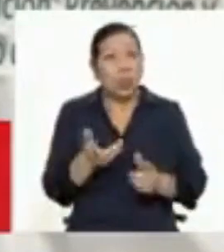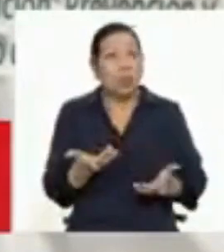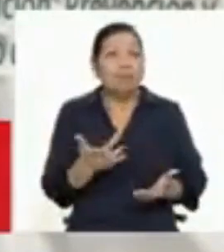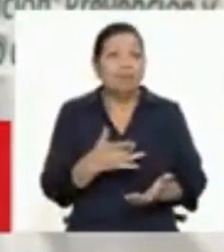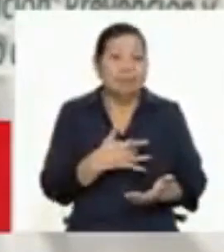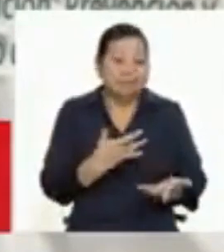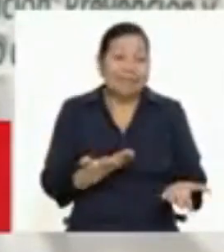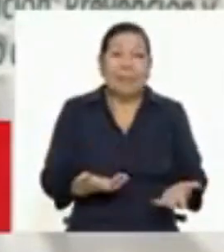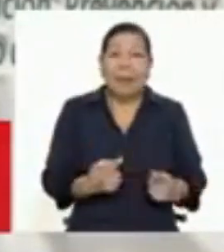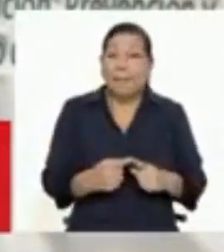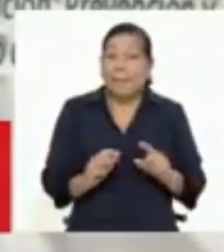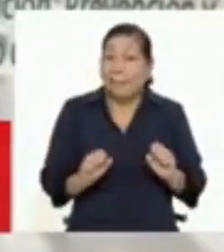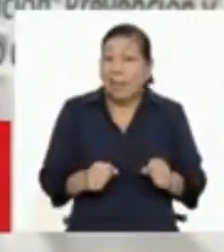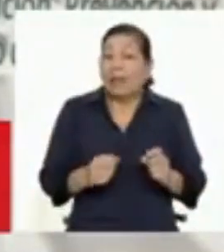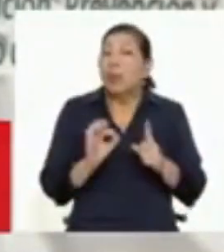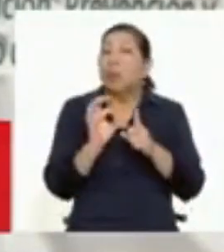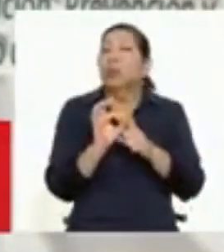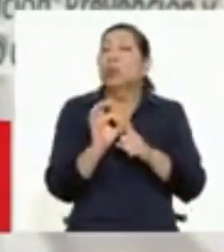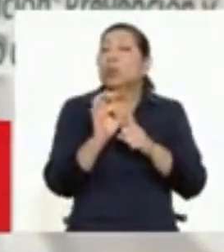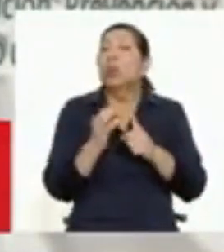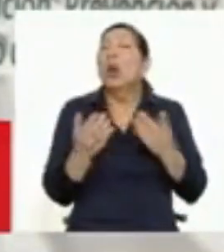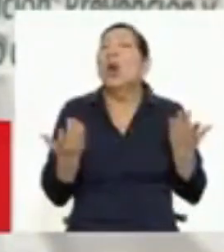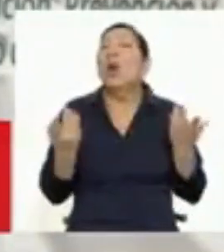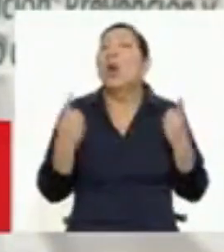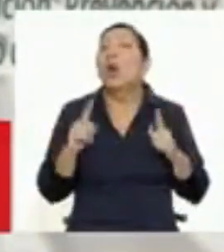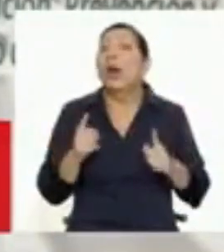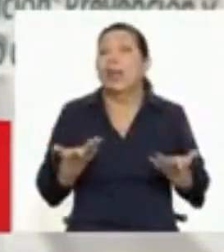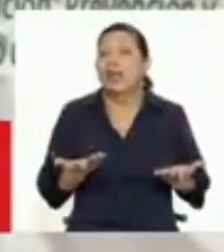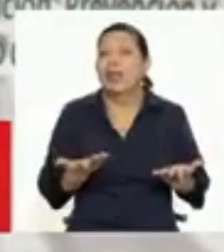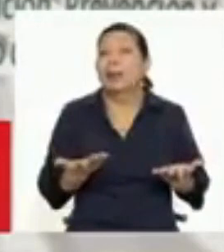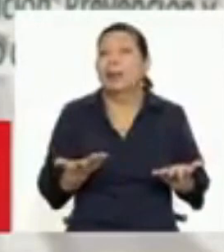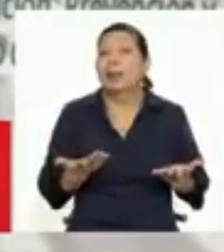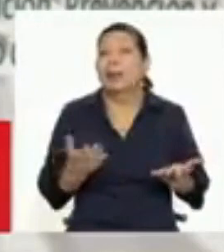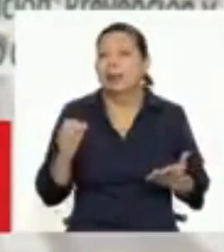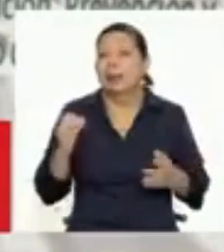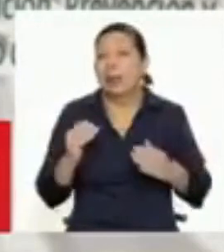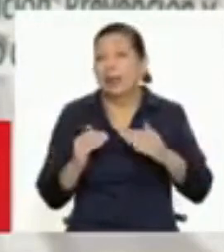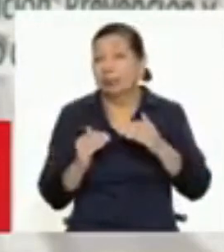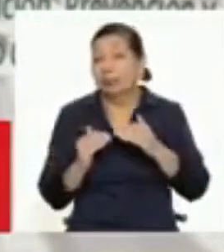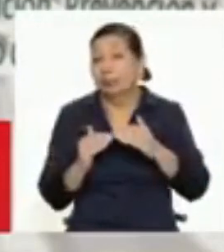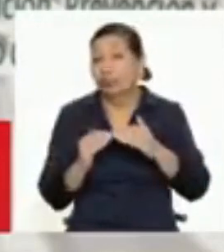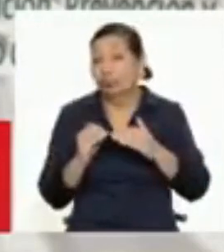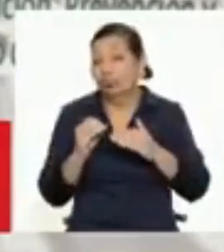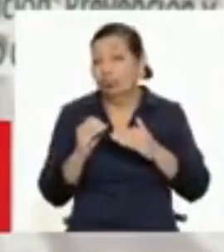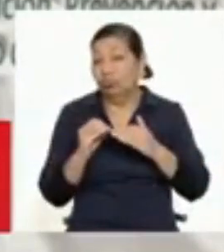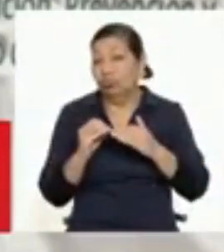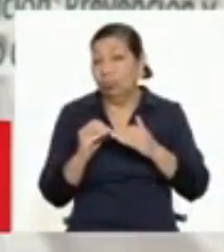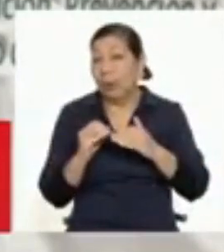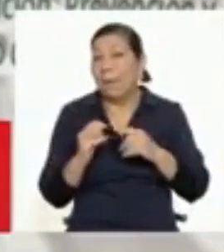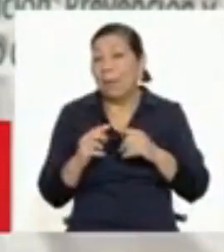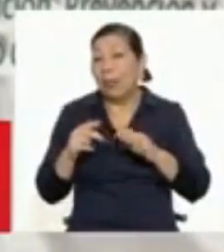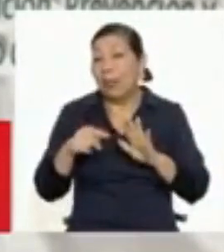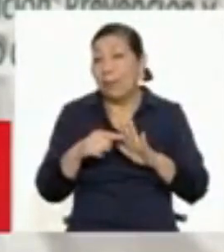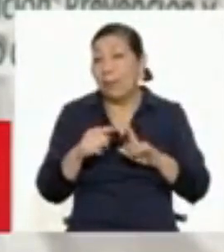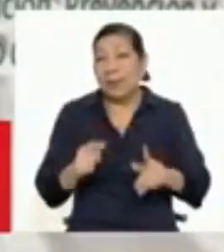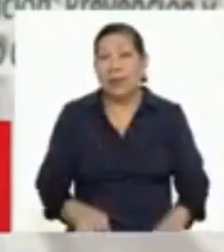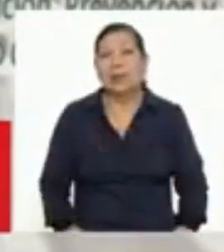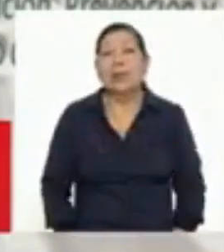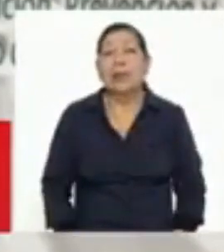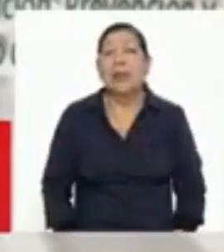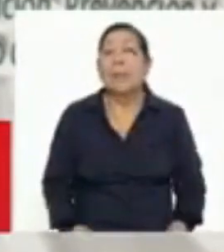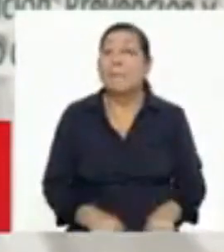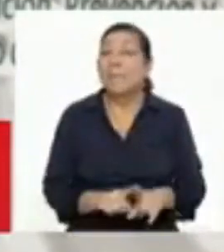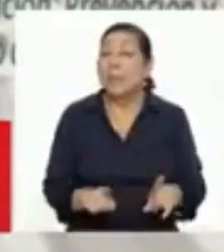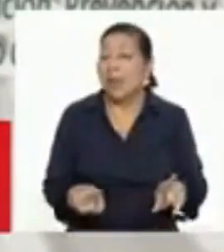¿no? En realidad las temperaturas se miden de acuerdo obviamente de 0 grados hacia la parte negativa, pero